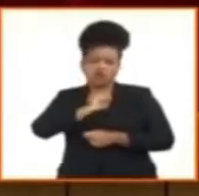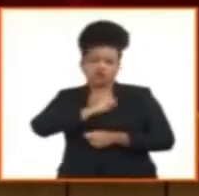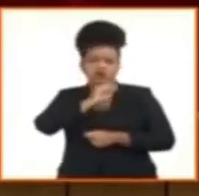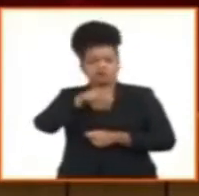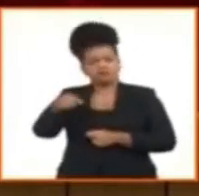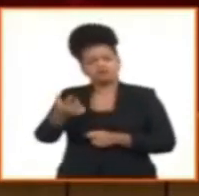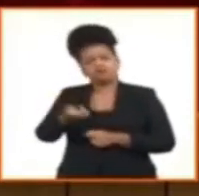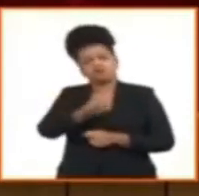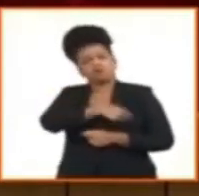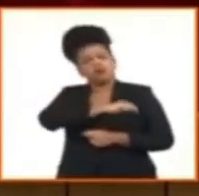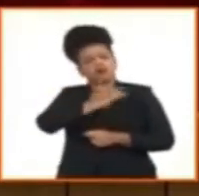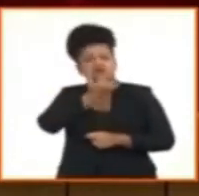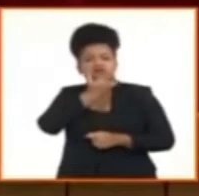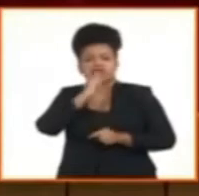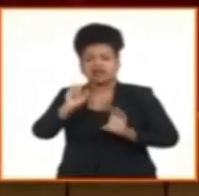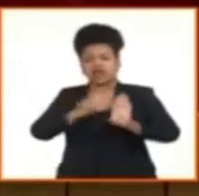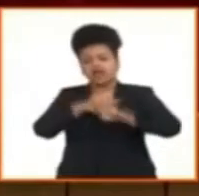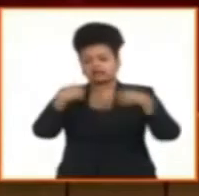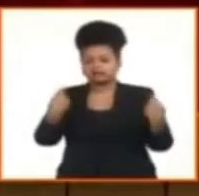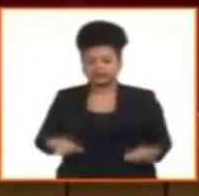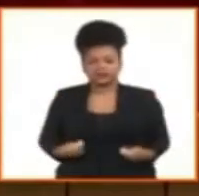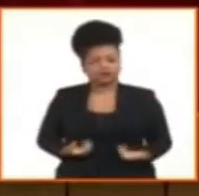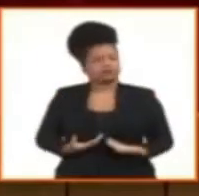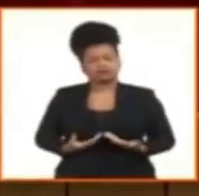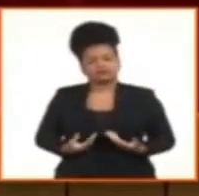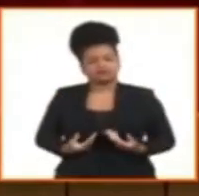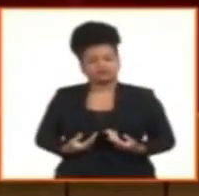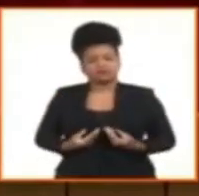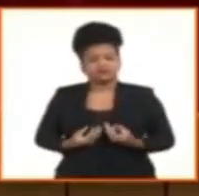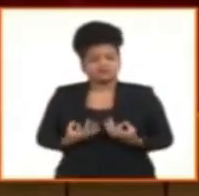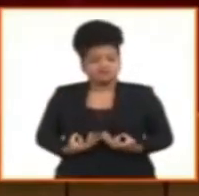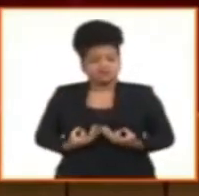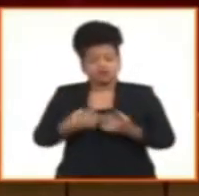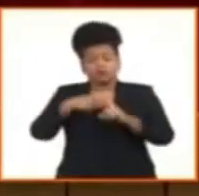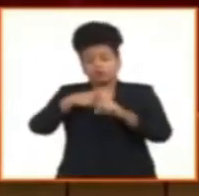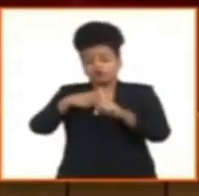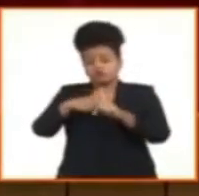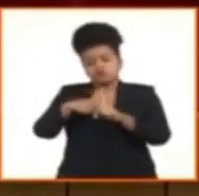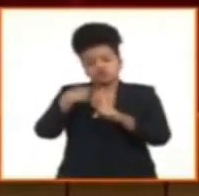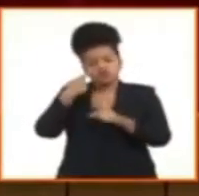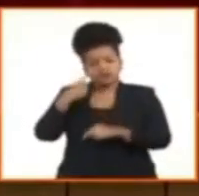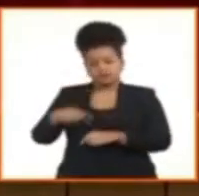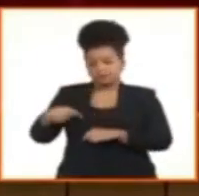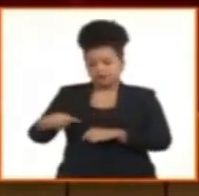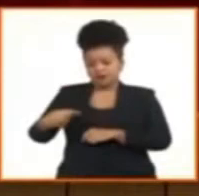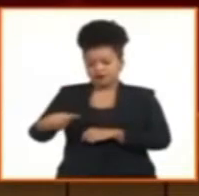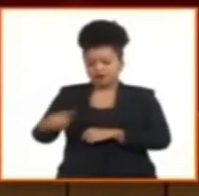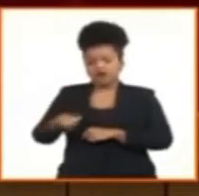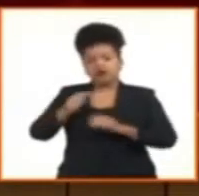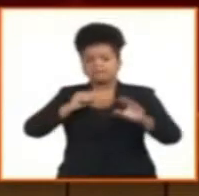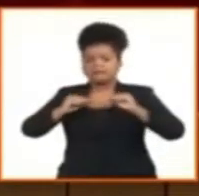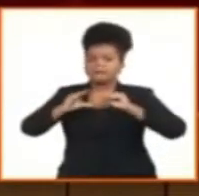y desordenada. Es positivo que se hayan retomado en los últimos días las rondas de conversaciones